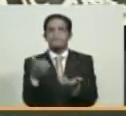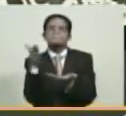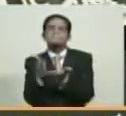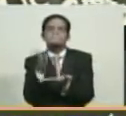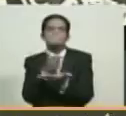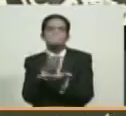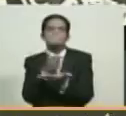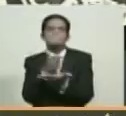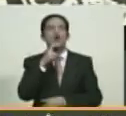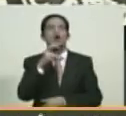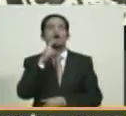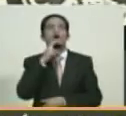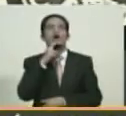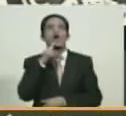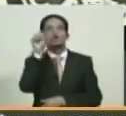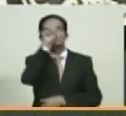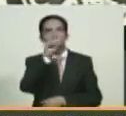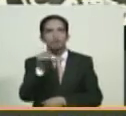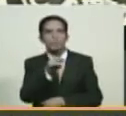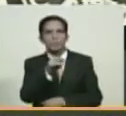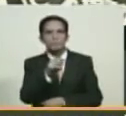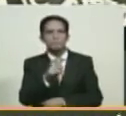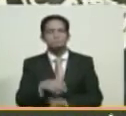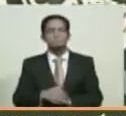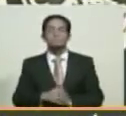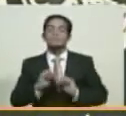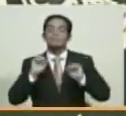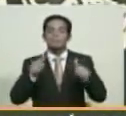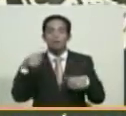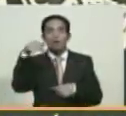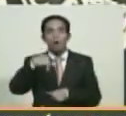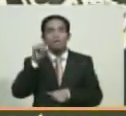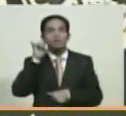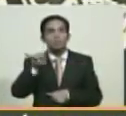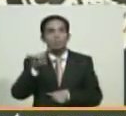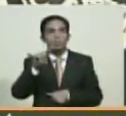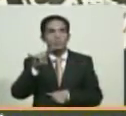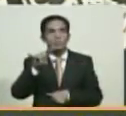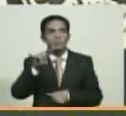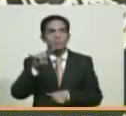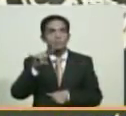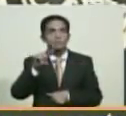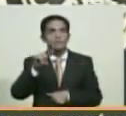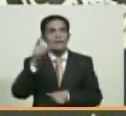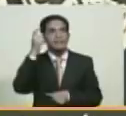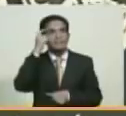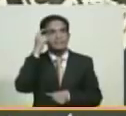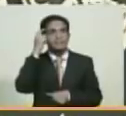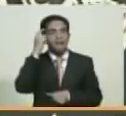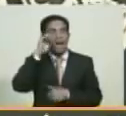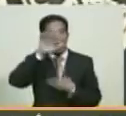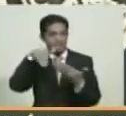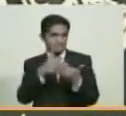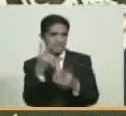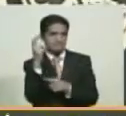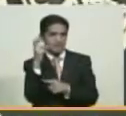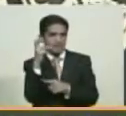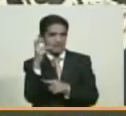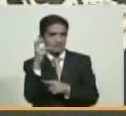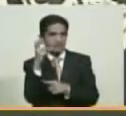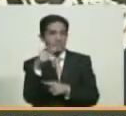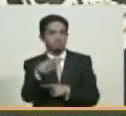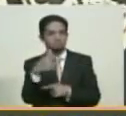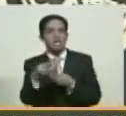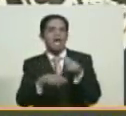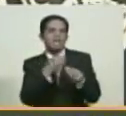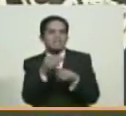Oro Soberano. A partir del día de hoy, lunes, hasta el día viernes, estaremos llevando a cabo una